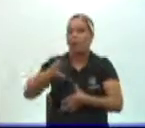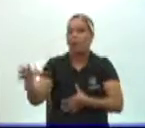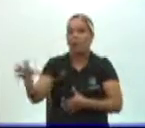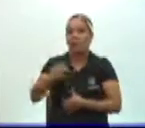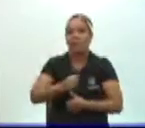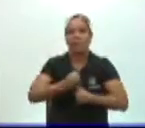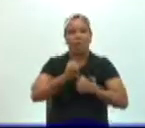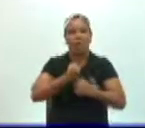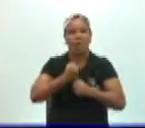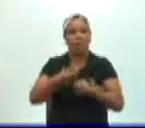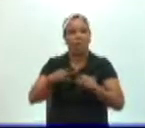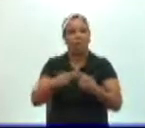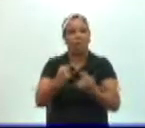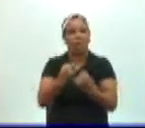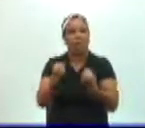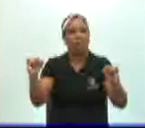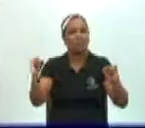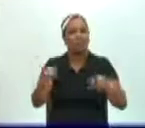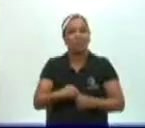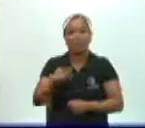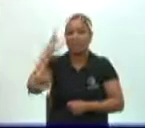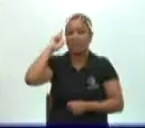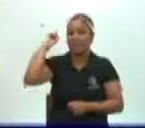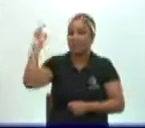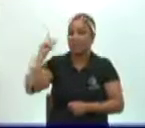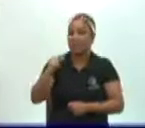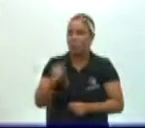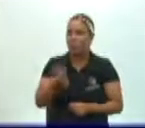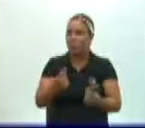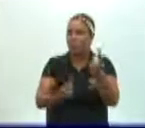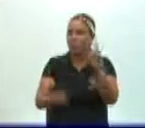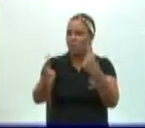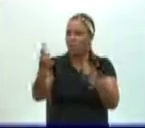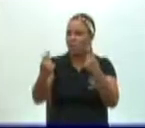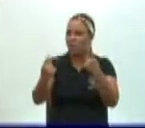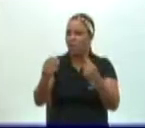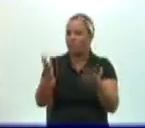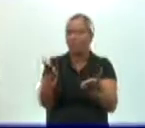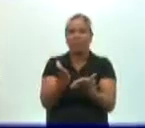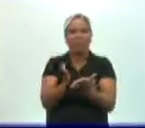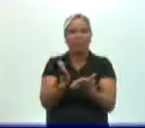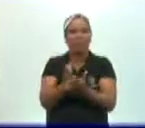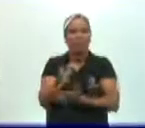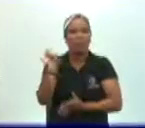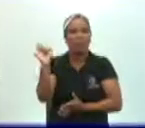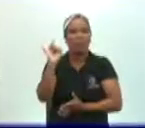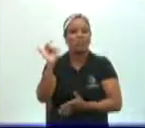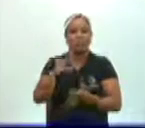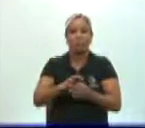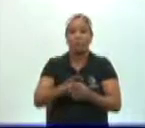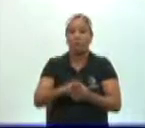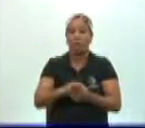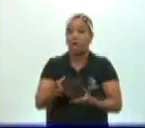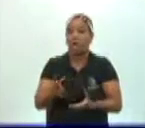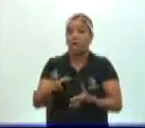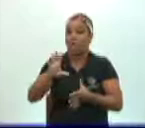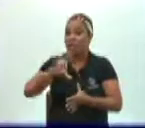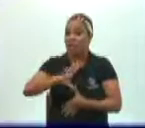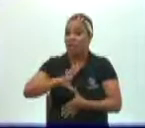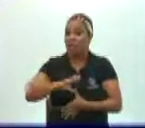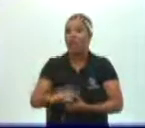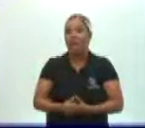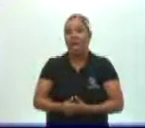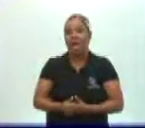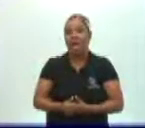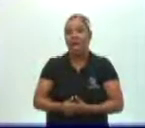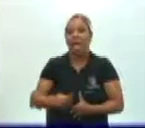su independencia. ¿Recuerdan los elementos que estudiamos en séptimo grado sobre América? Claro. América era un mosaico